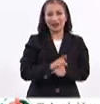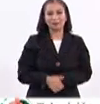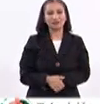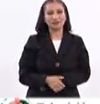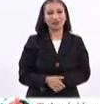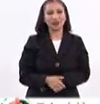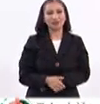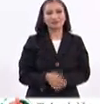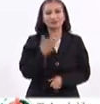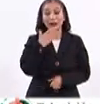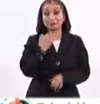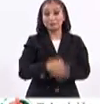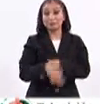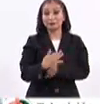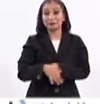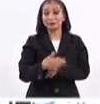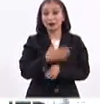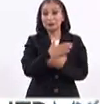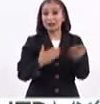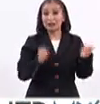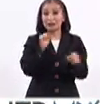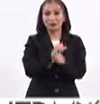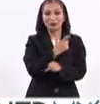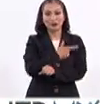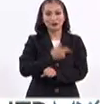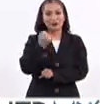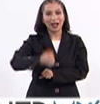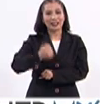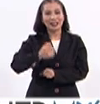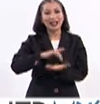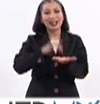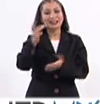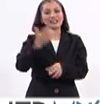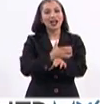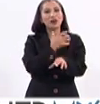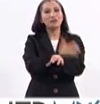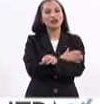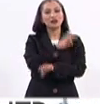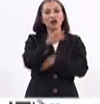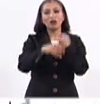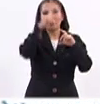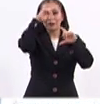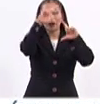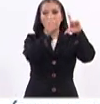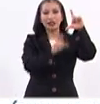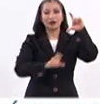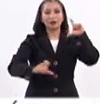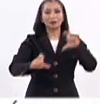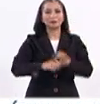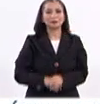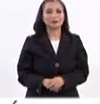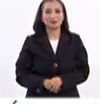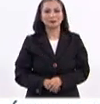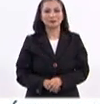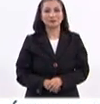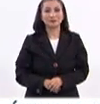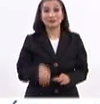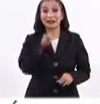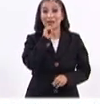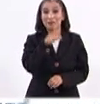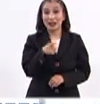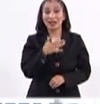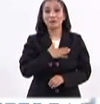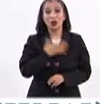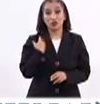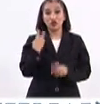bueno, en fin, mientras tanto, mitad de semana, qué gusto saludarlos. Gracias por acompañarnos en toda la República Mexicana. También